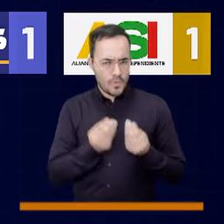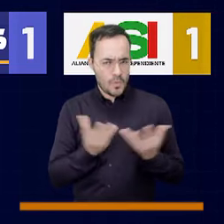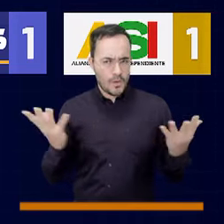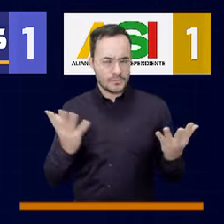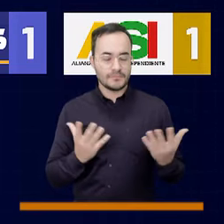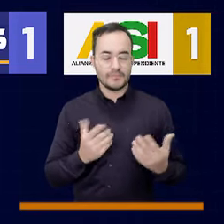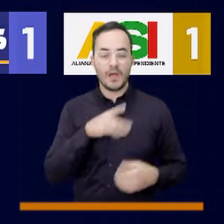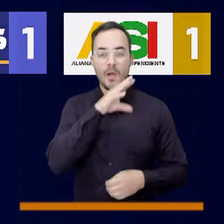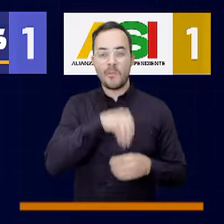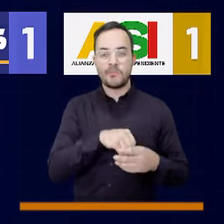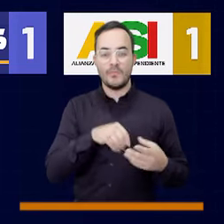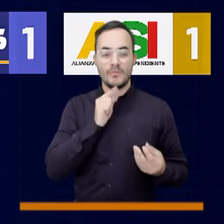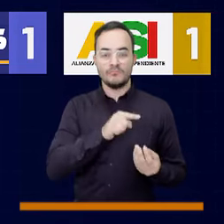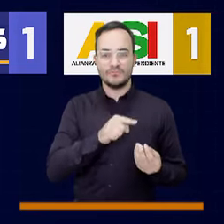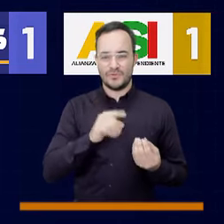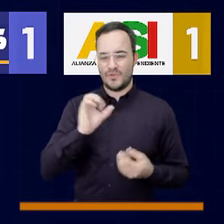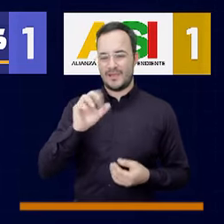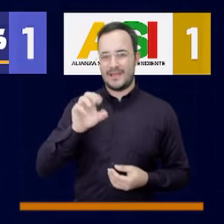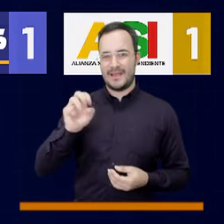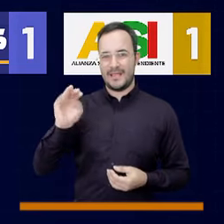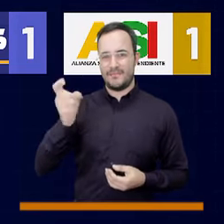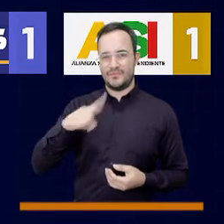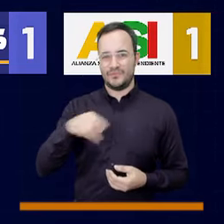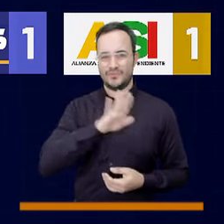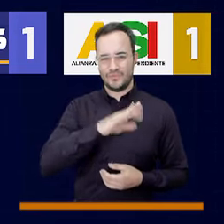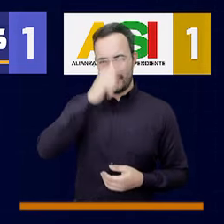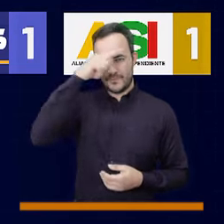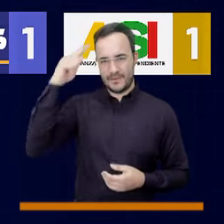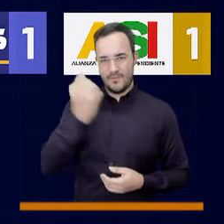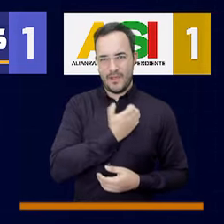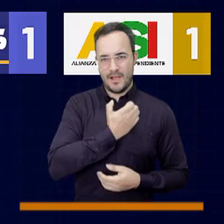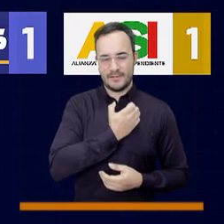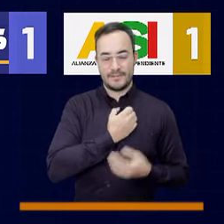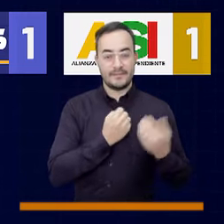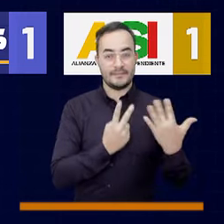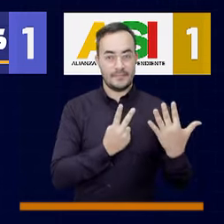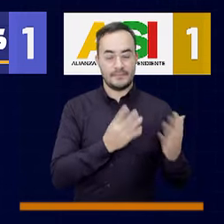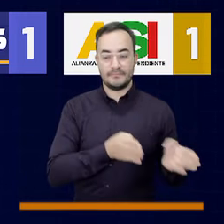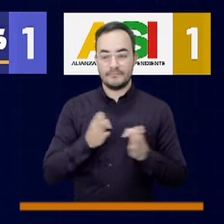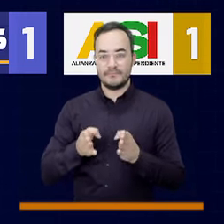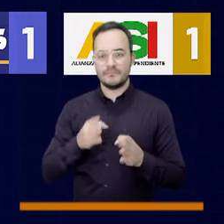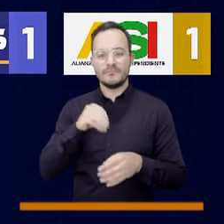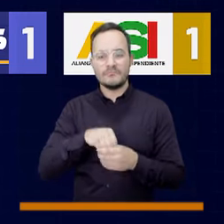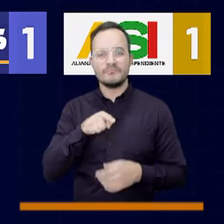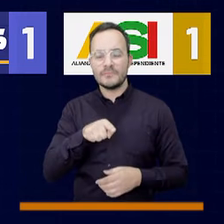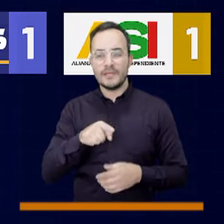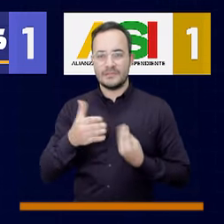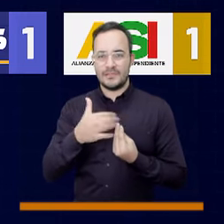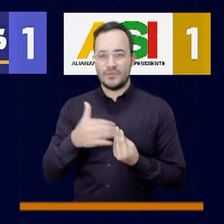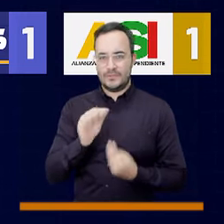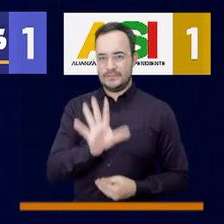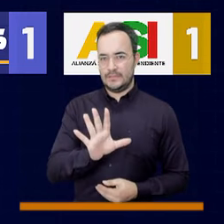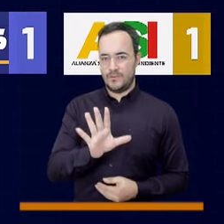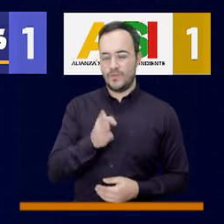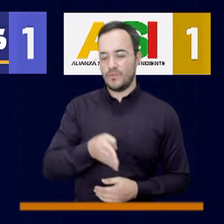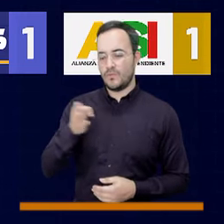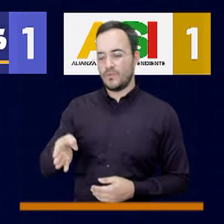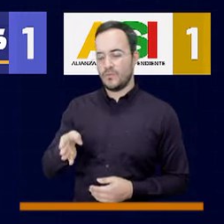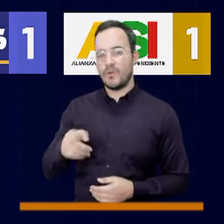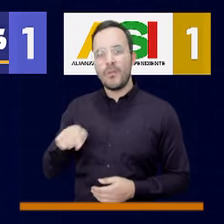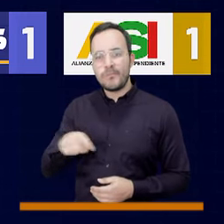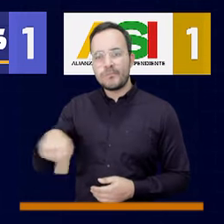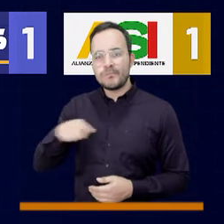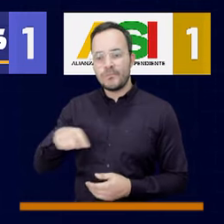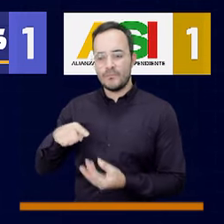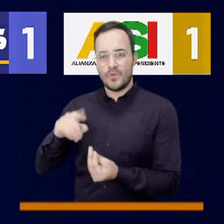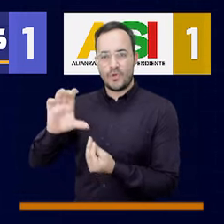Las nuevas bancadas quedaron así. 7 curules para el partido Creemos del alcalde Federico Gutiérrez. 5 escaños para el Centro